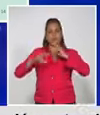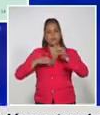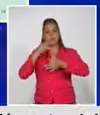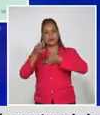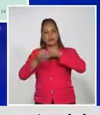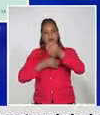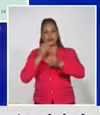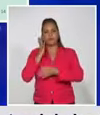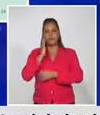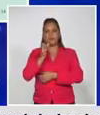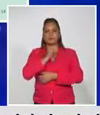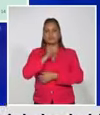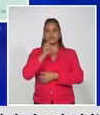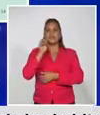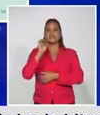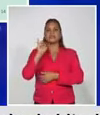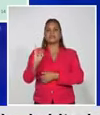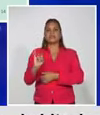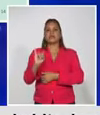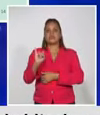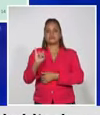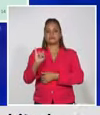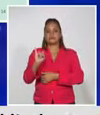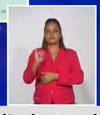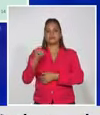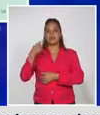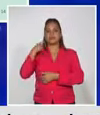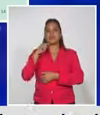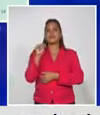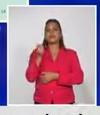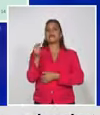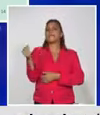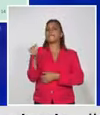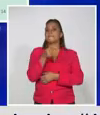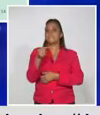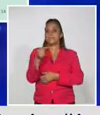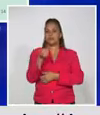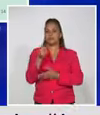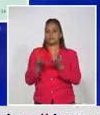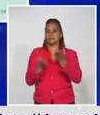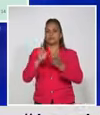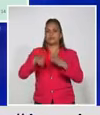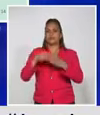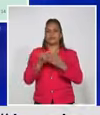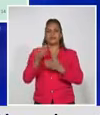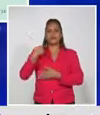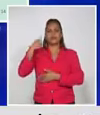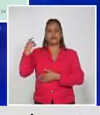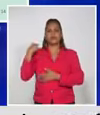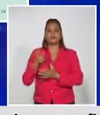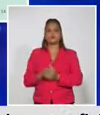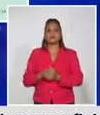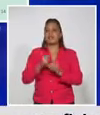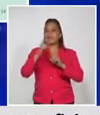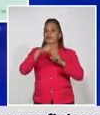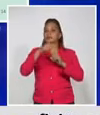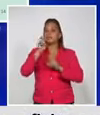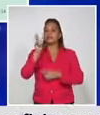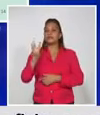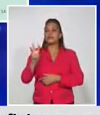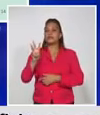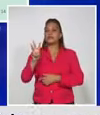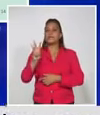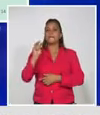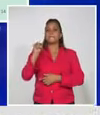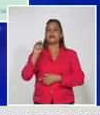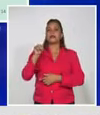conferencias, 6 casos autóctonos ayer, 10 menos que la jornada anterior, en Las Tunas 3 y en Manatí